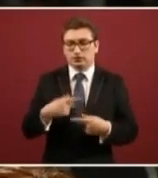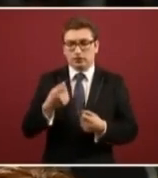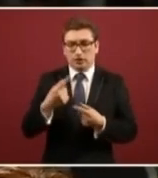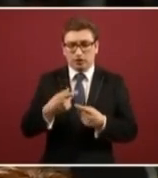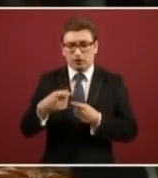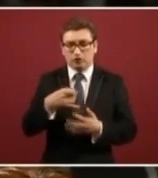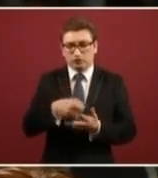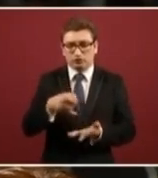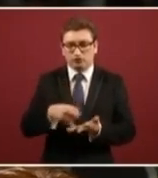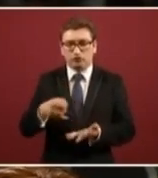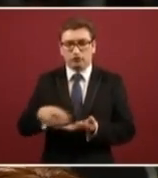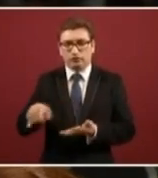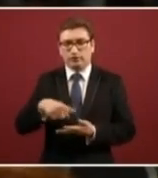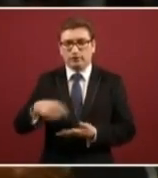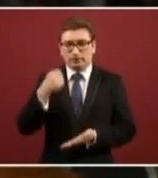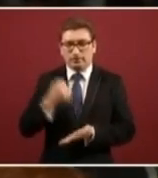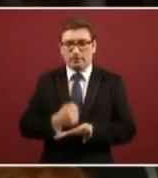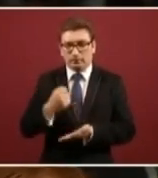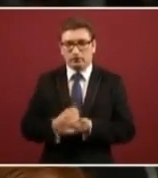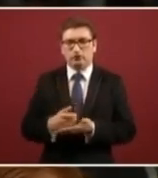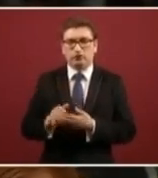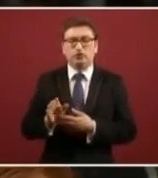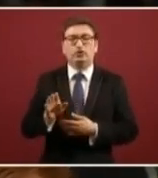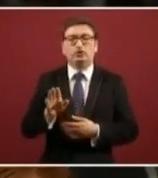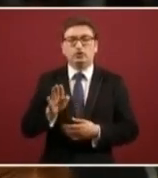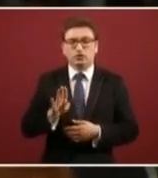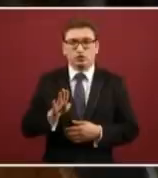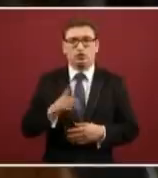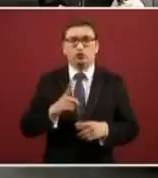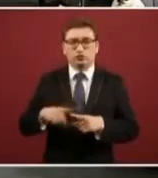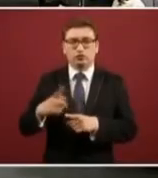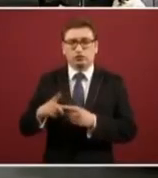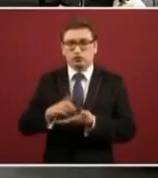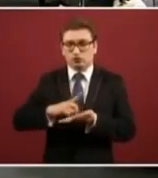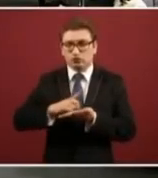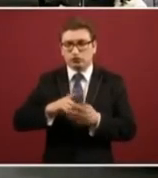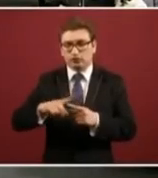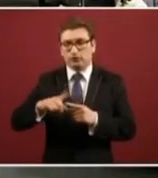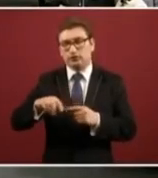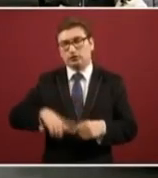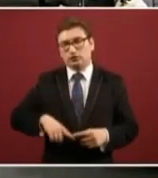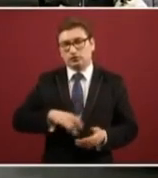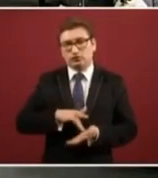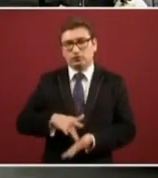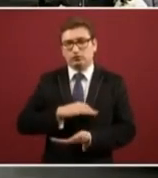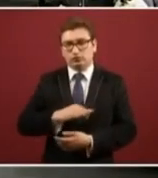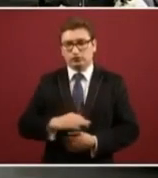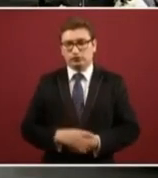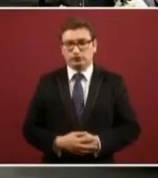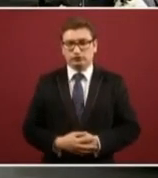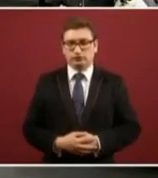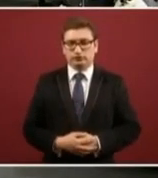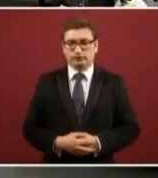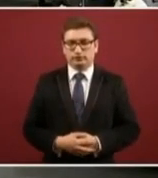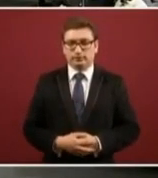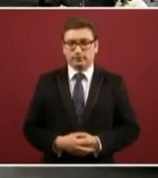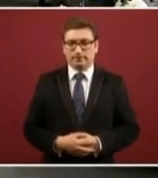a sembrar droga y que ahora pues pueden ser sujetos de apoyos por parte del gobierno federal. Muchas gracias.